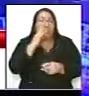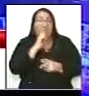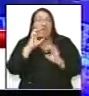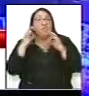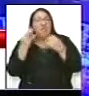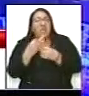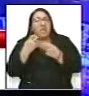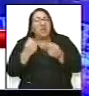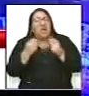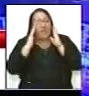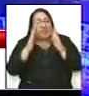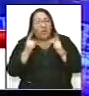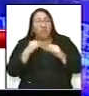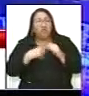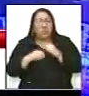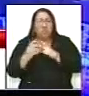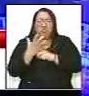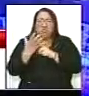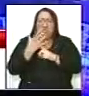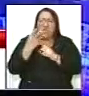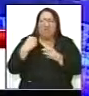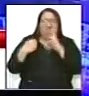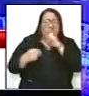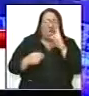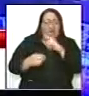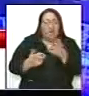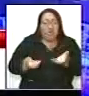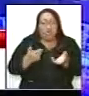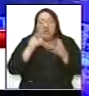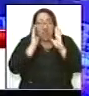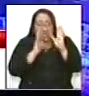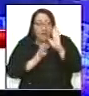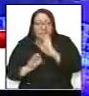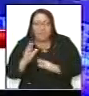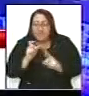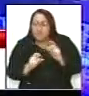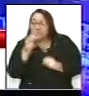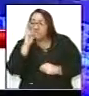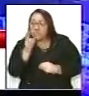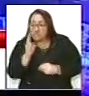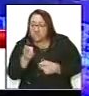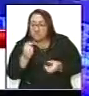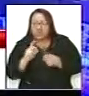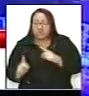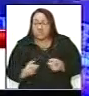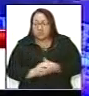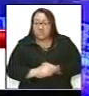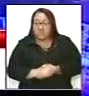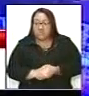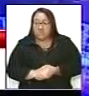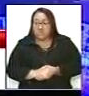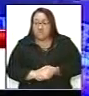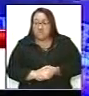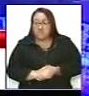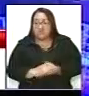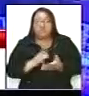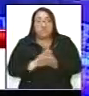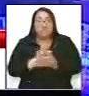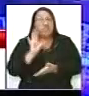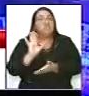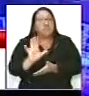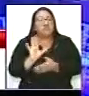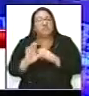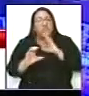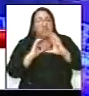estar atentos cuando sus hijos actúan raro. También los profesores, el director, poner un alto ahí, ¿no?